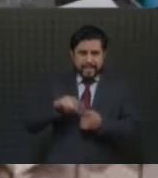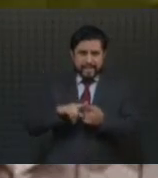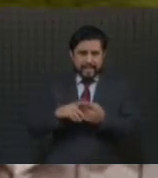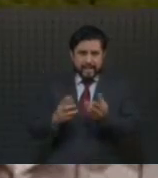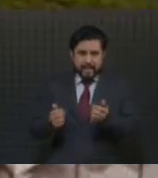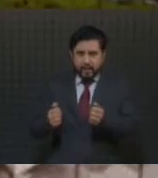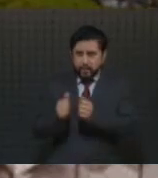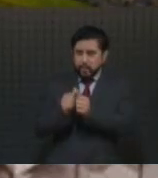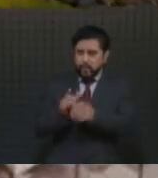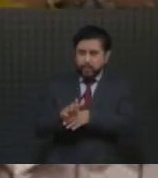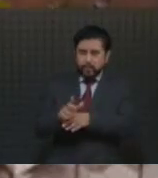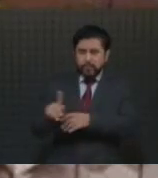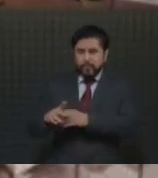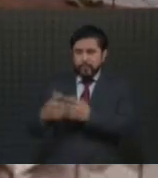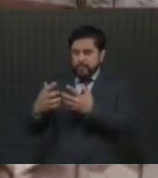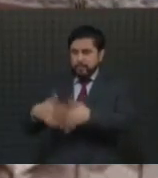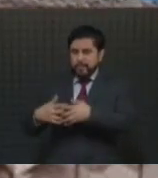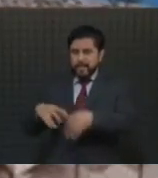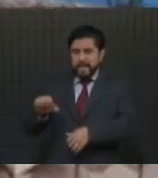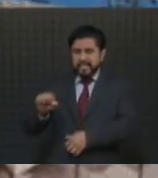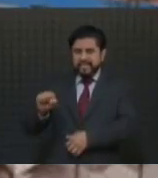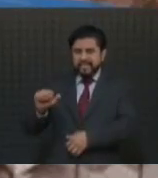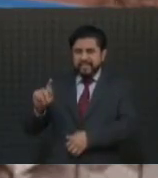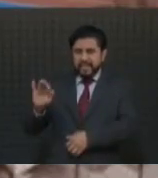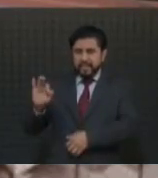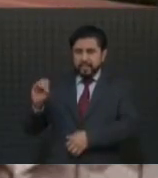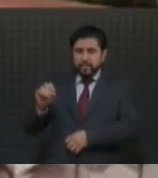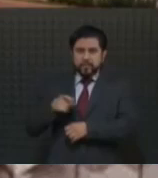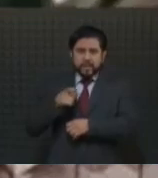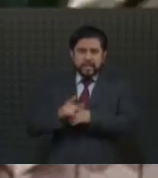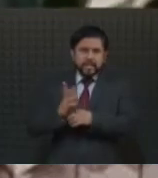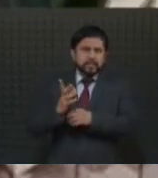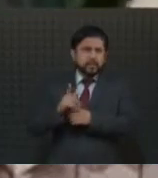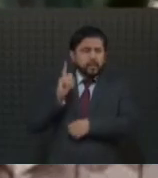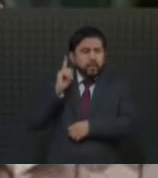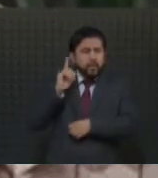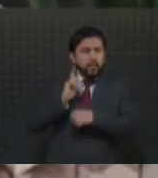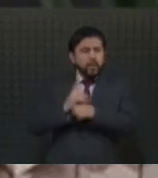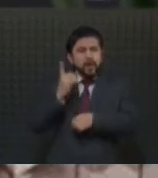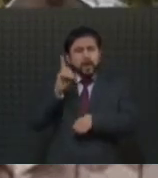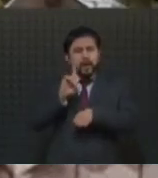asfalto, se convierta verdaderamente en un parque.